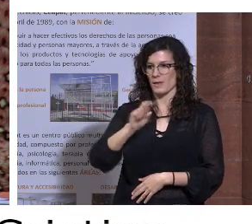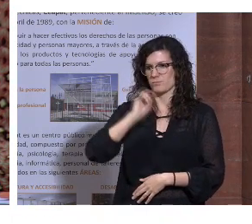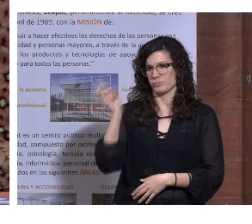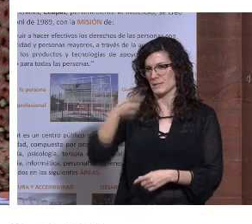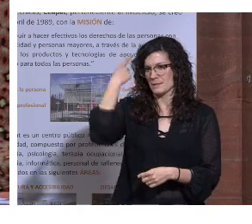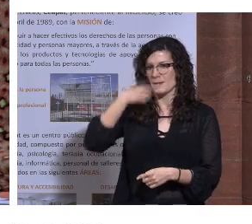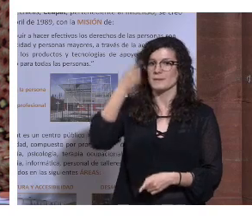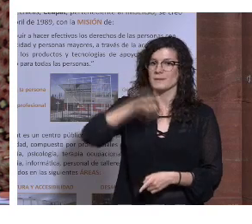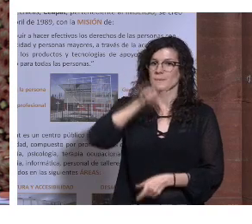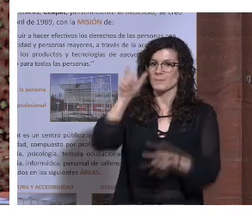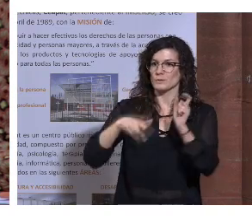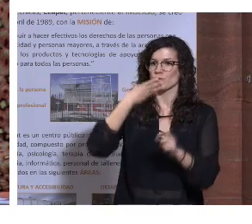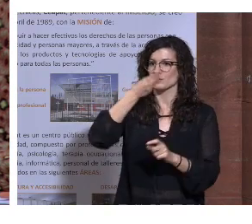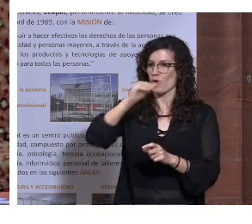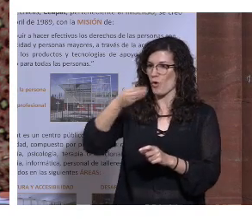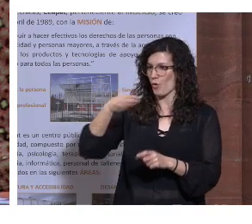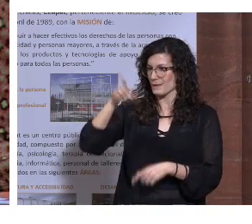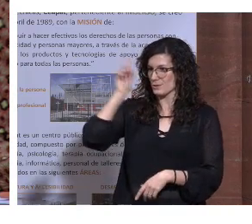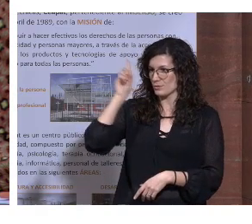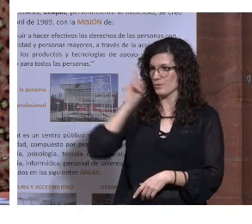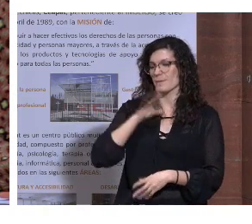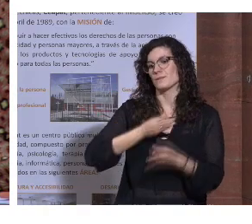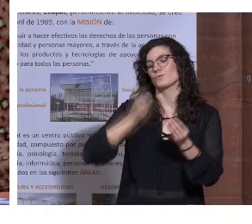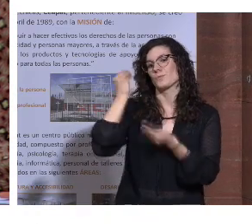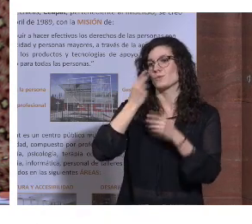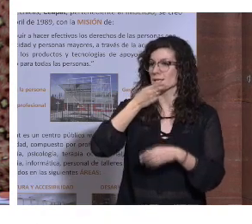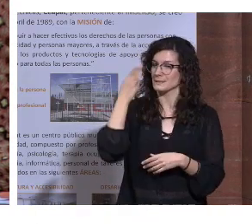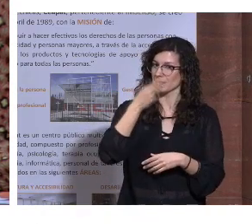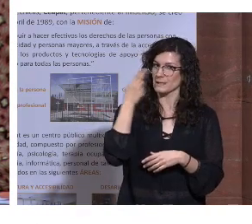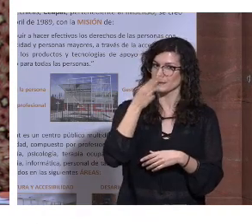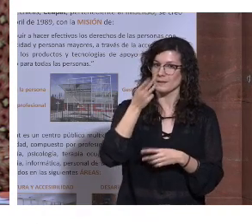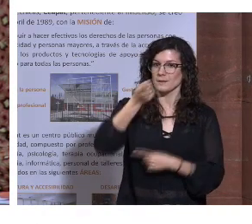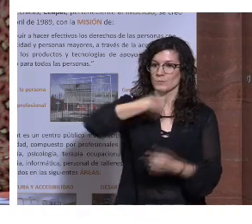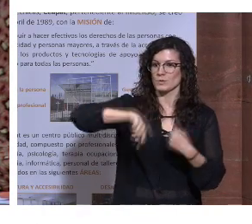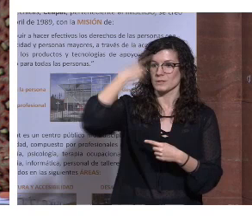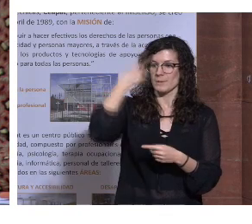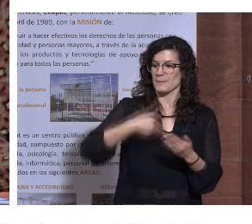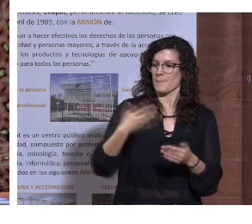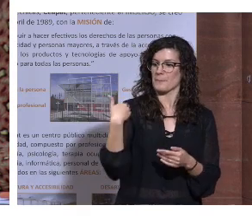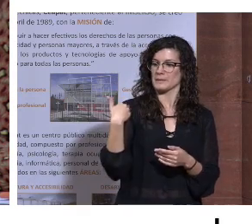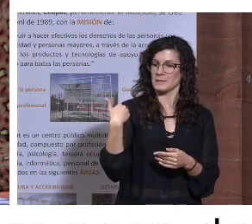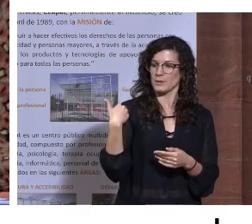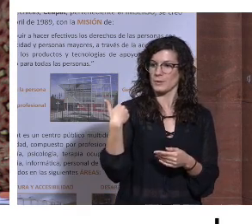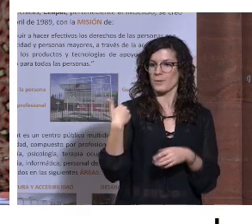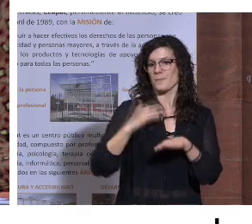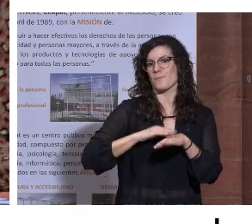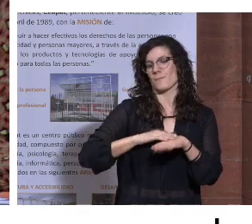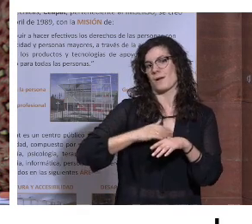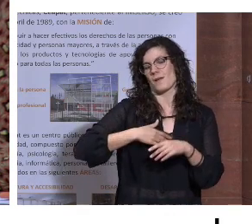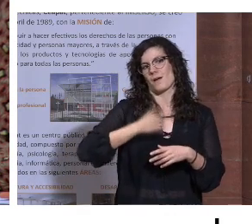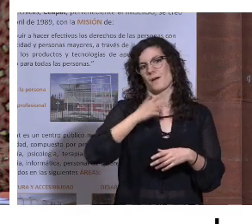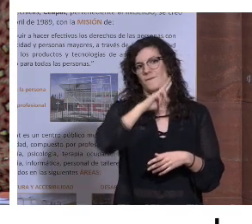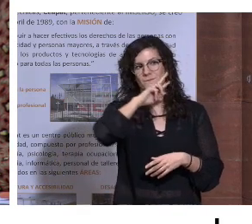seguramente no están informados y creo que es interesante que se sepa un poco del pasado, ¿no? Para apreciar lo que